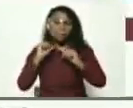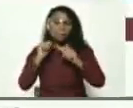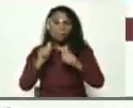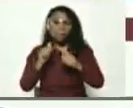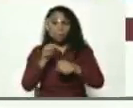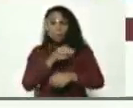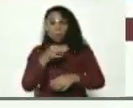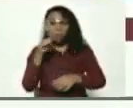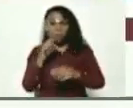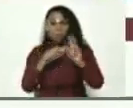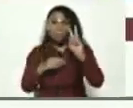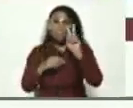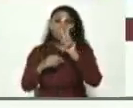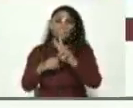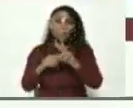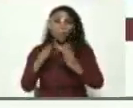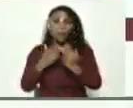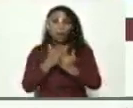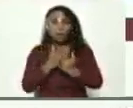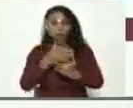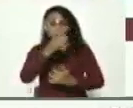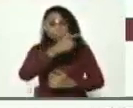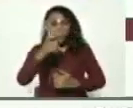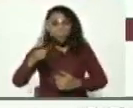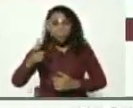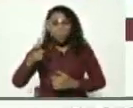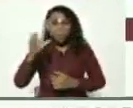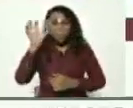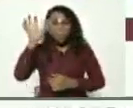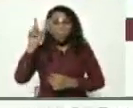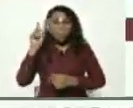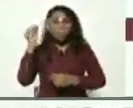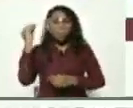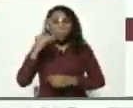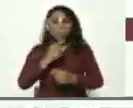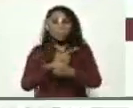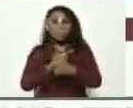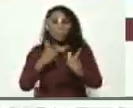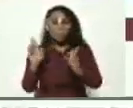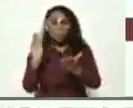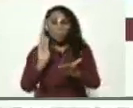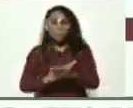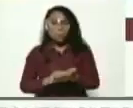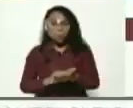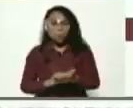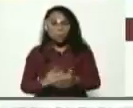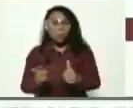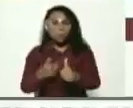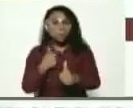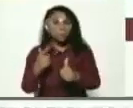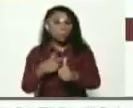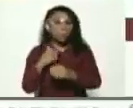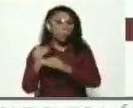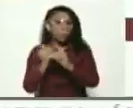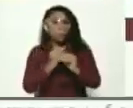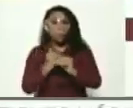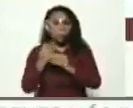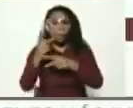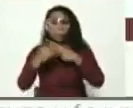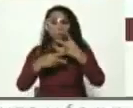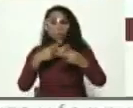que se observa entre los individuos de la sociedad más liberalmente establecida. Si el principio de la igualdad